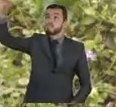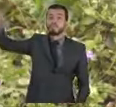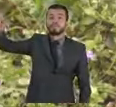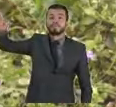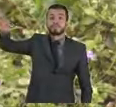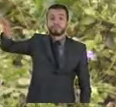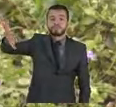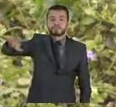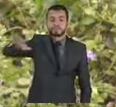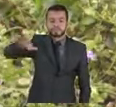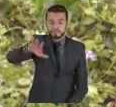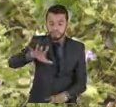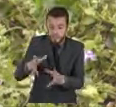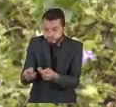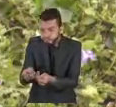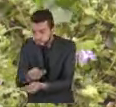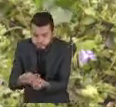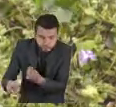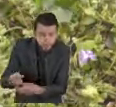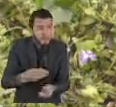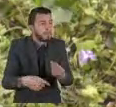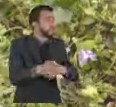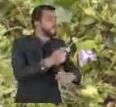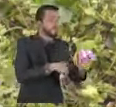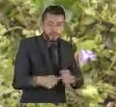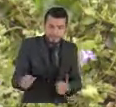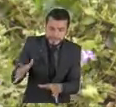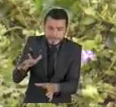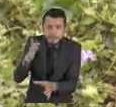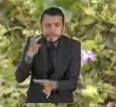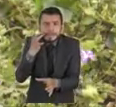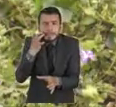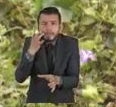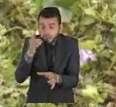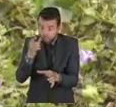muy bajos costos y casi cristalina.